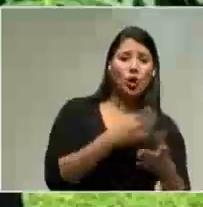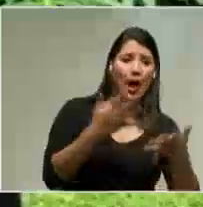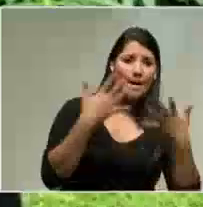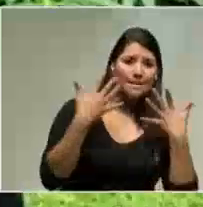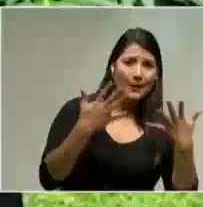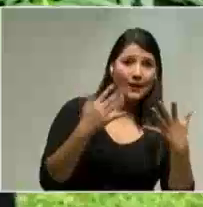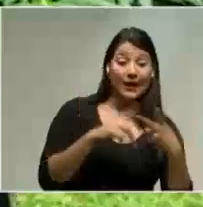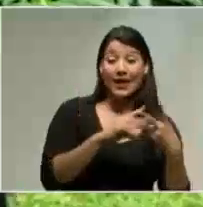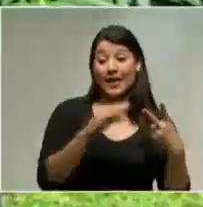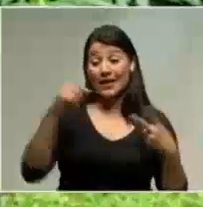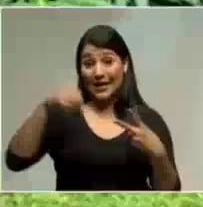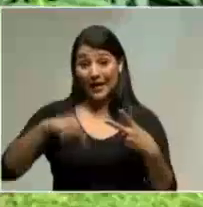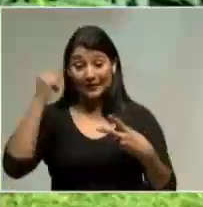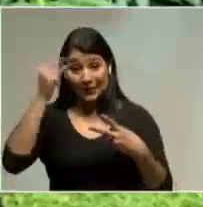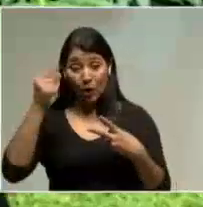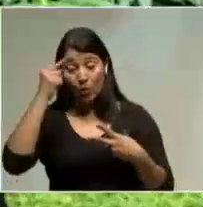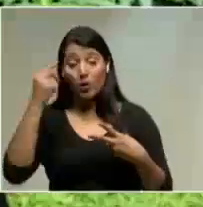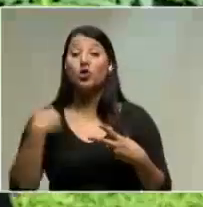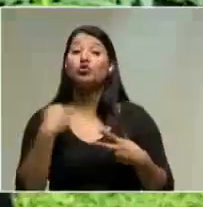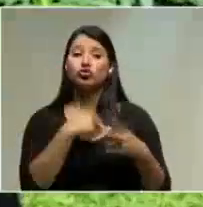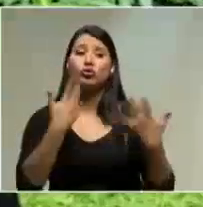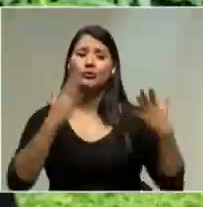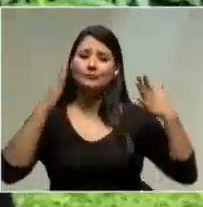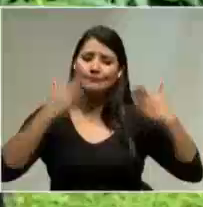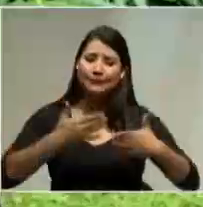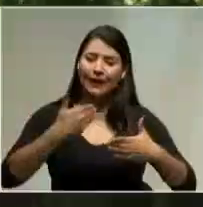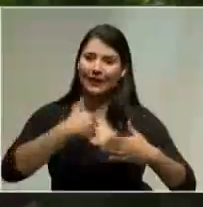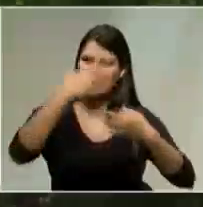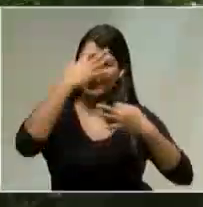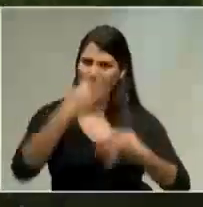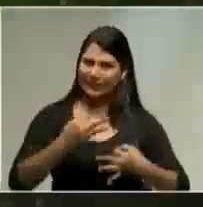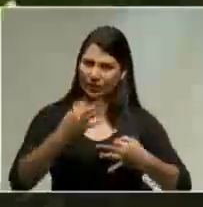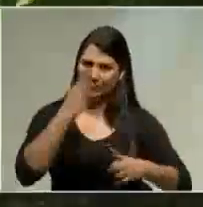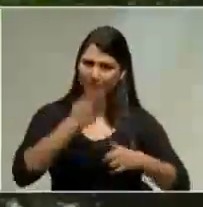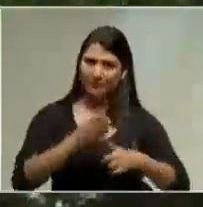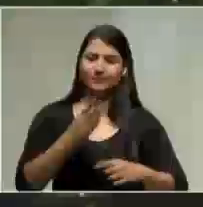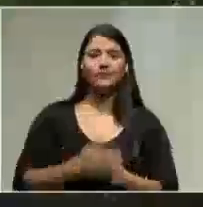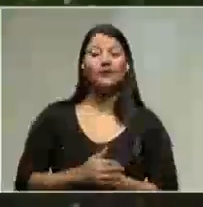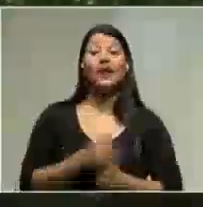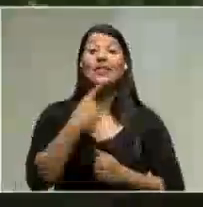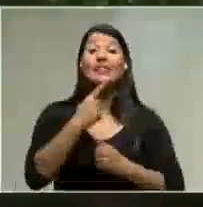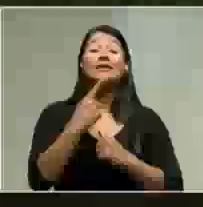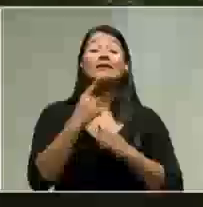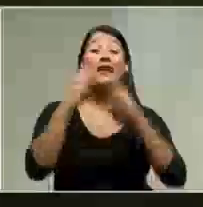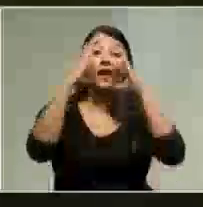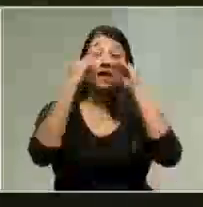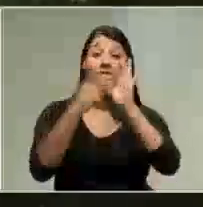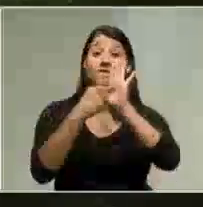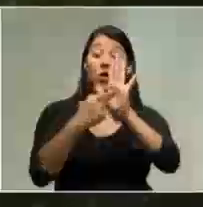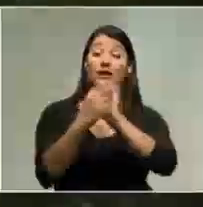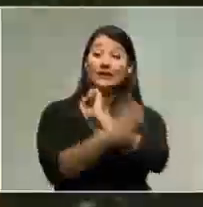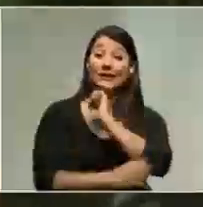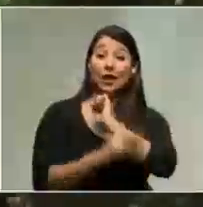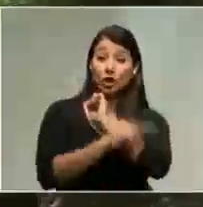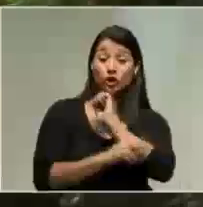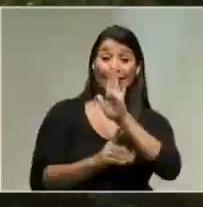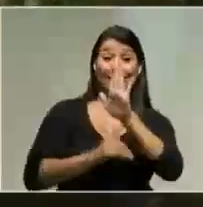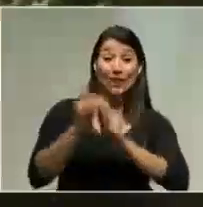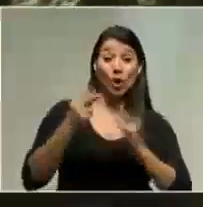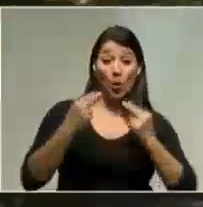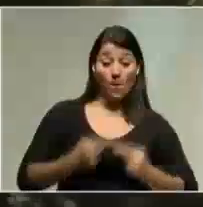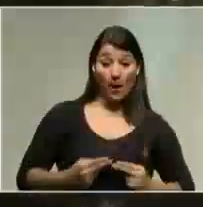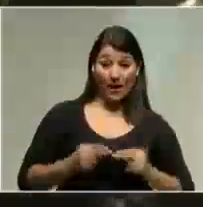en esta administración nos hemos abocado a generar acciones concretas. Según el informe del Estado de la Nación en Desarrollo Humano Sostenible